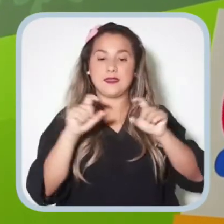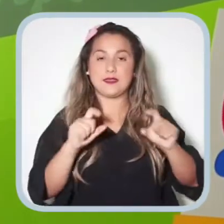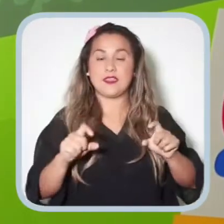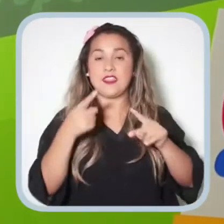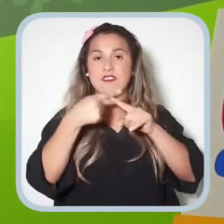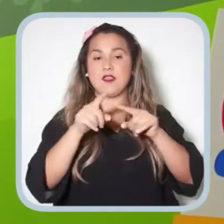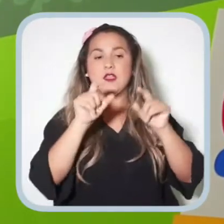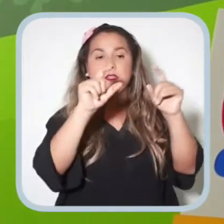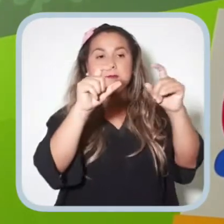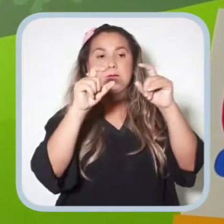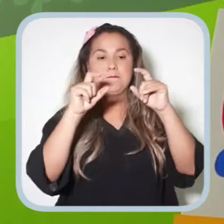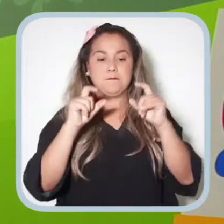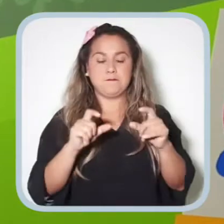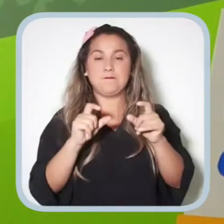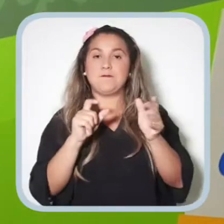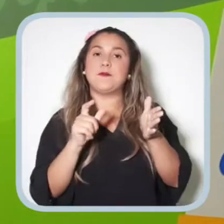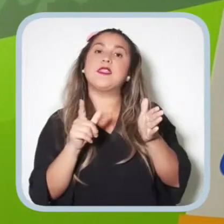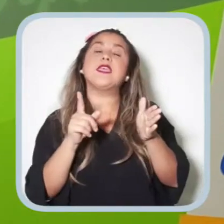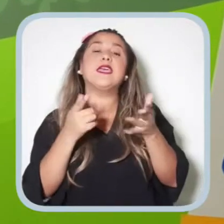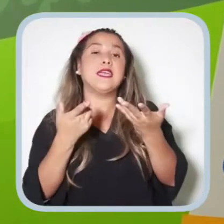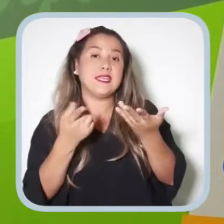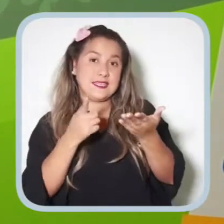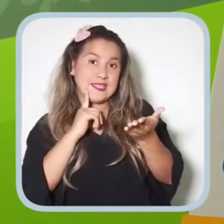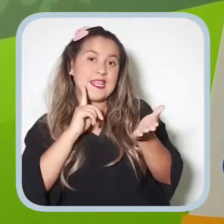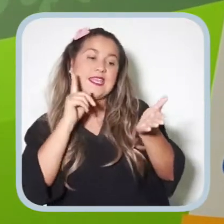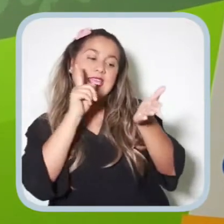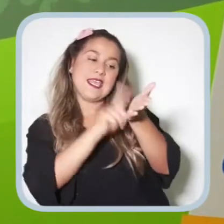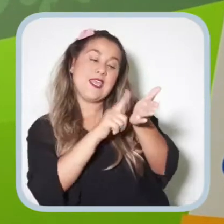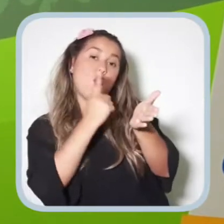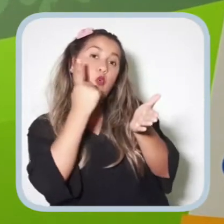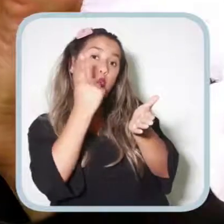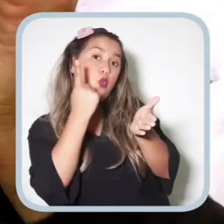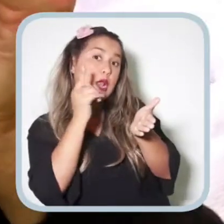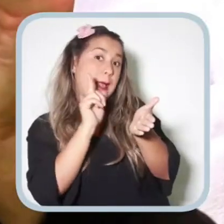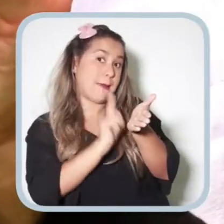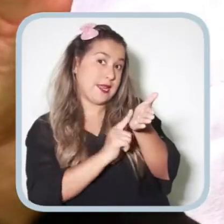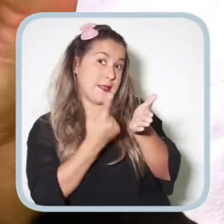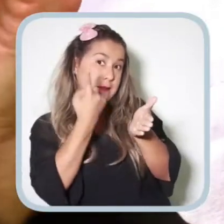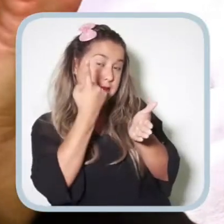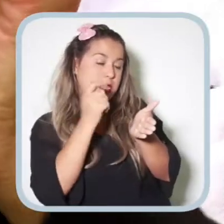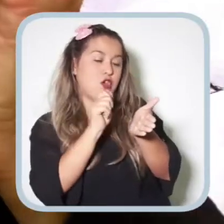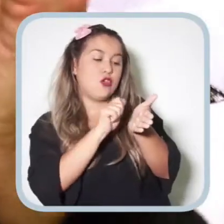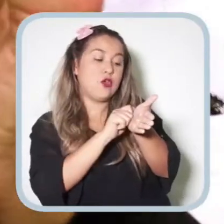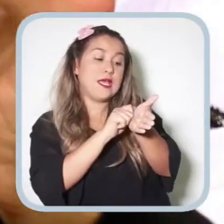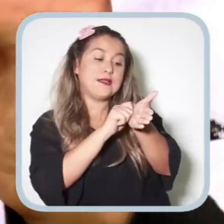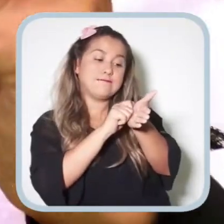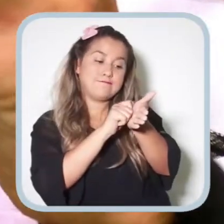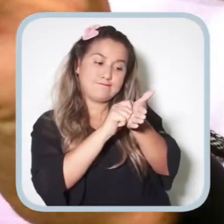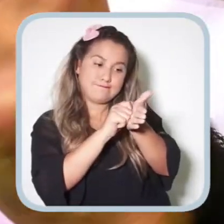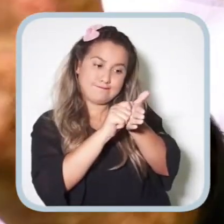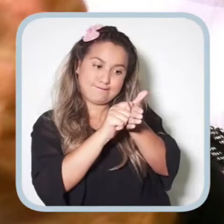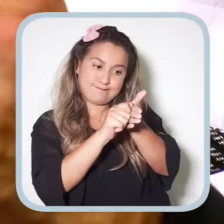la cinta doble contacto, tienen que despegar una parte primero del papel. Por ejemplo, acá,